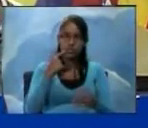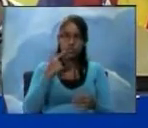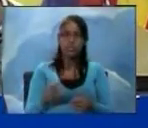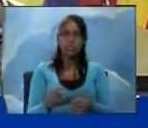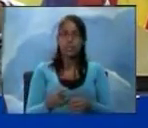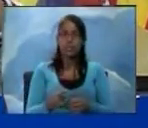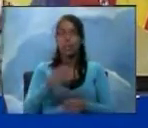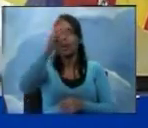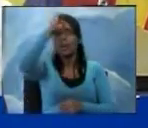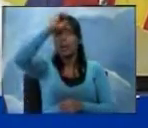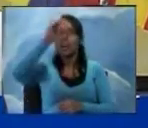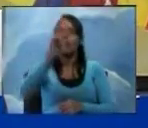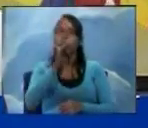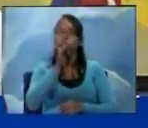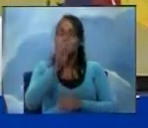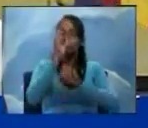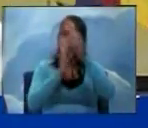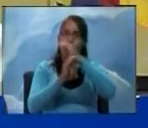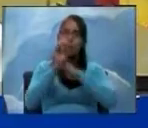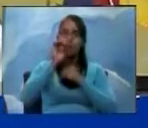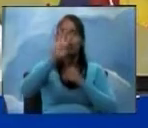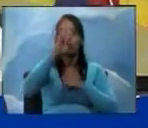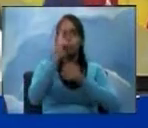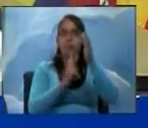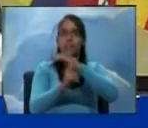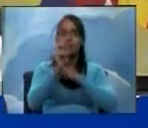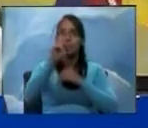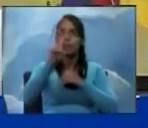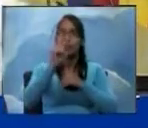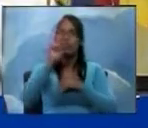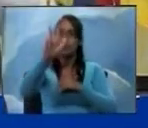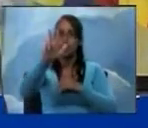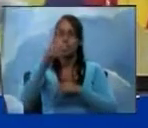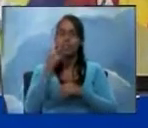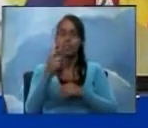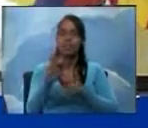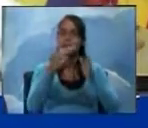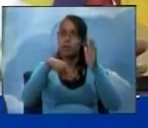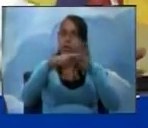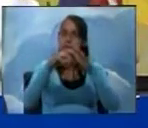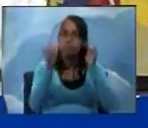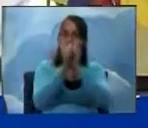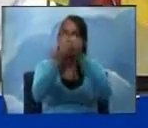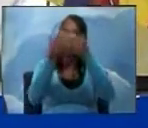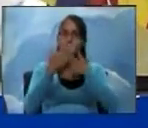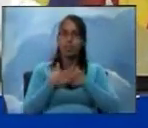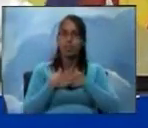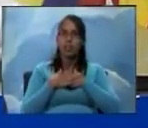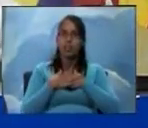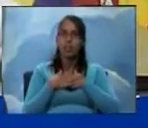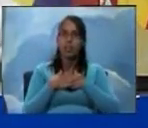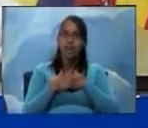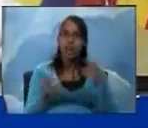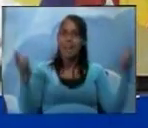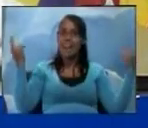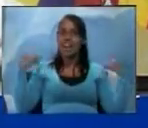dice Efesios capítulo 4, versículo 23. Dilo conmigo, cielito.